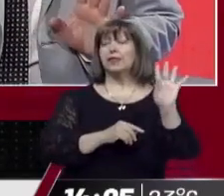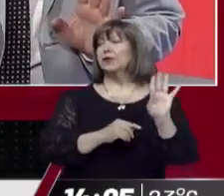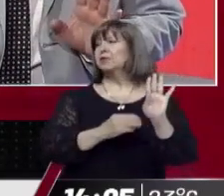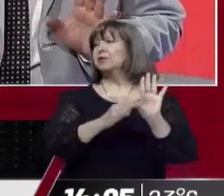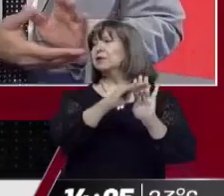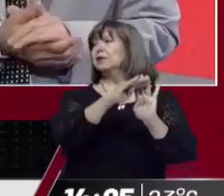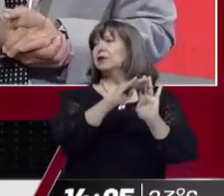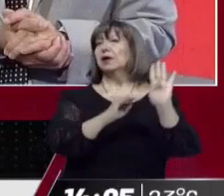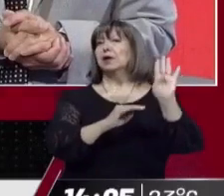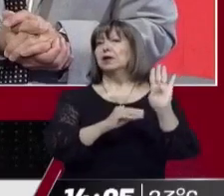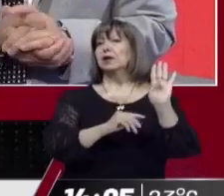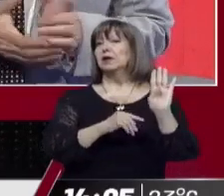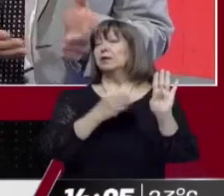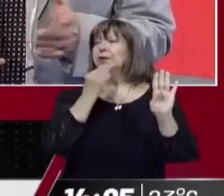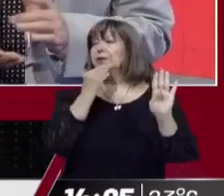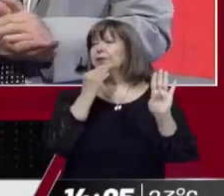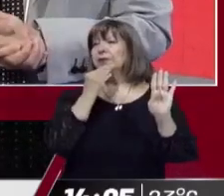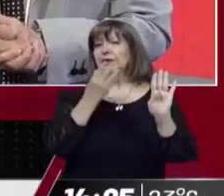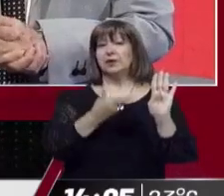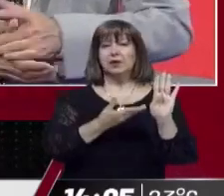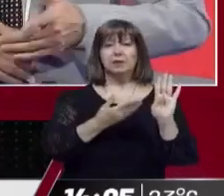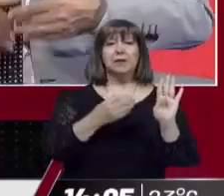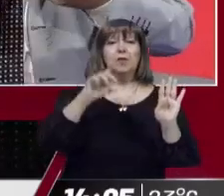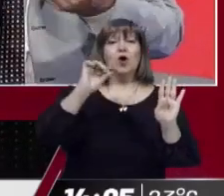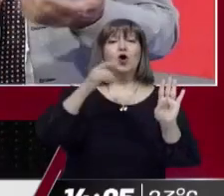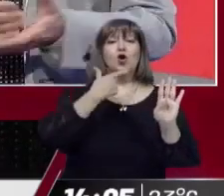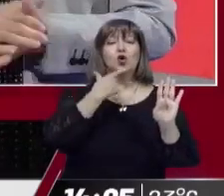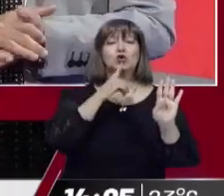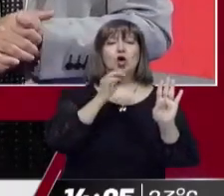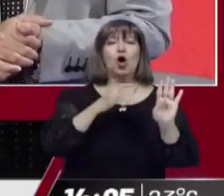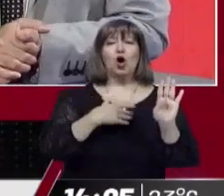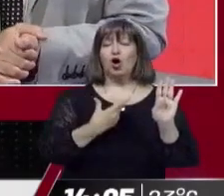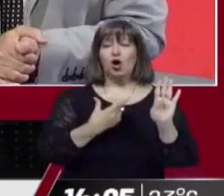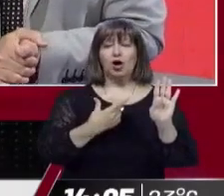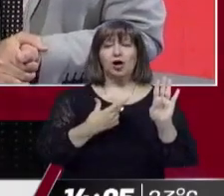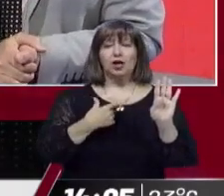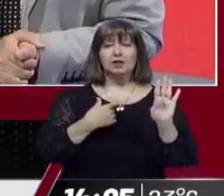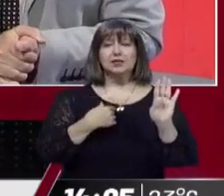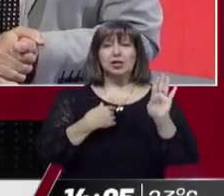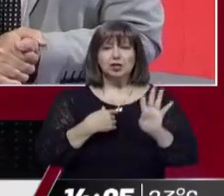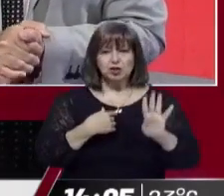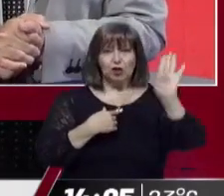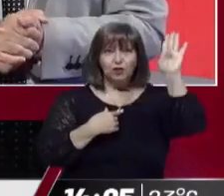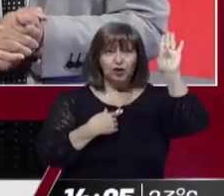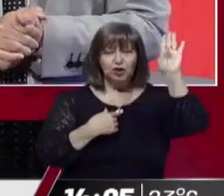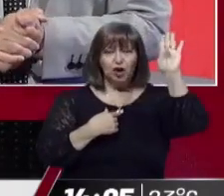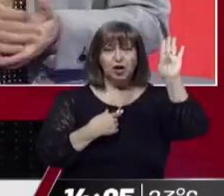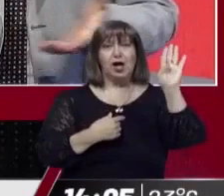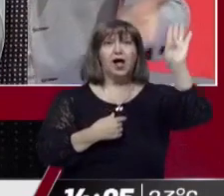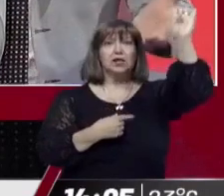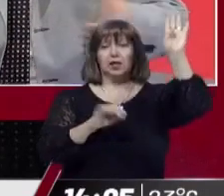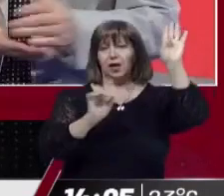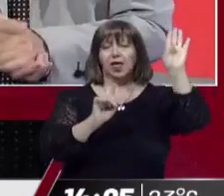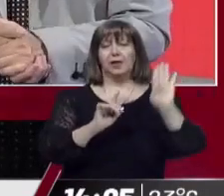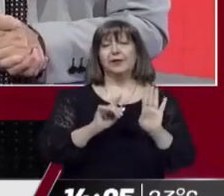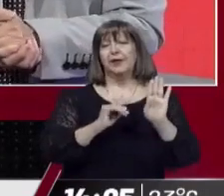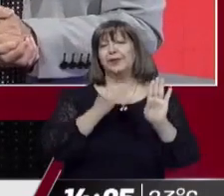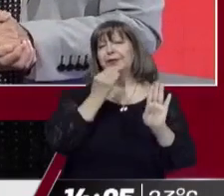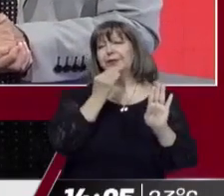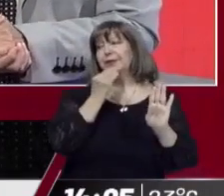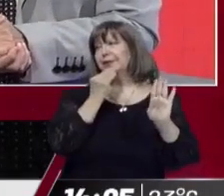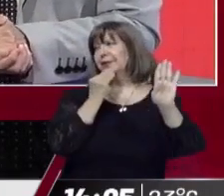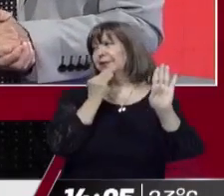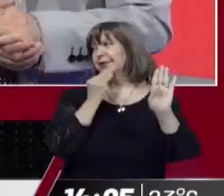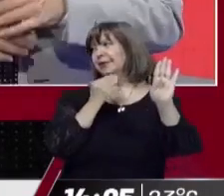como votando a favor, pero tratando de no llamar la atención. Yo voto, pero que no me vea nadie. Claro, sin llamar la atención. Después tuvo que enfrentar a las cámaras